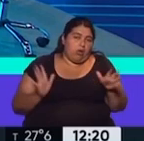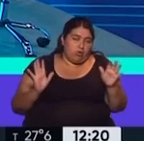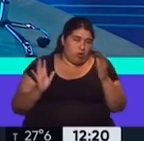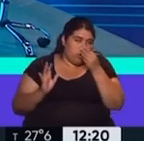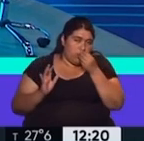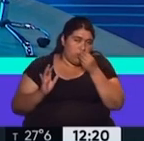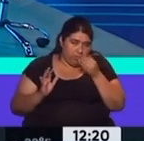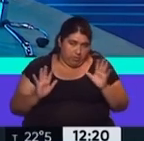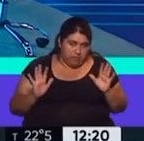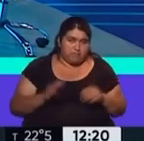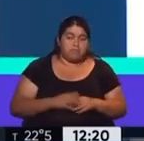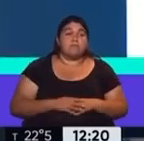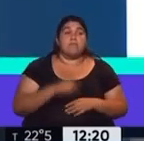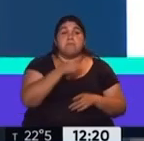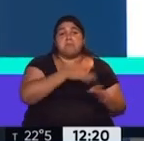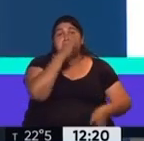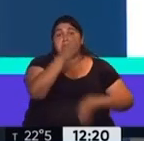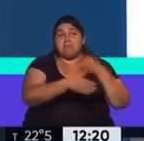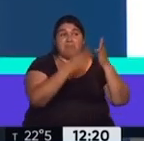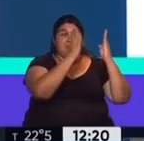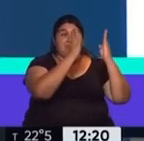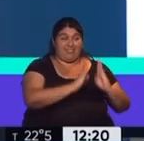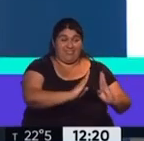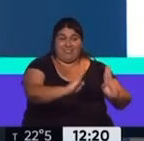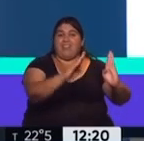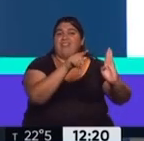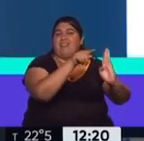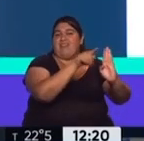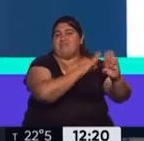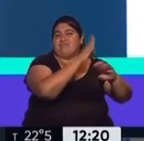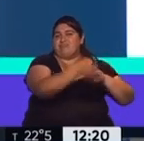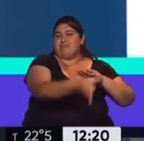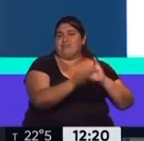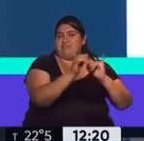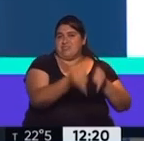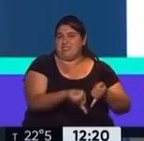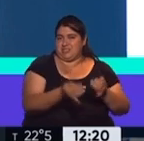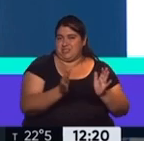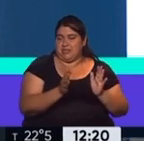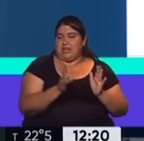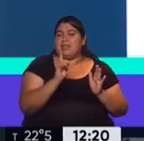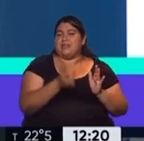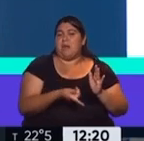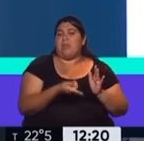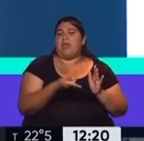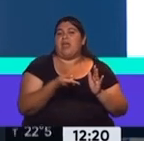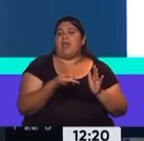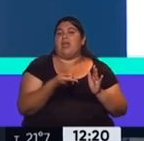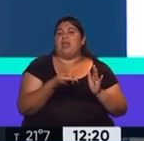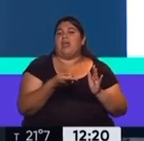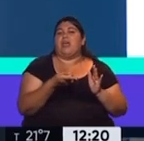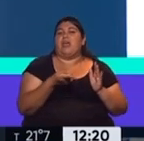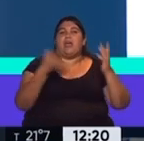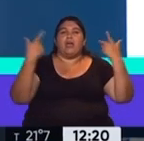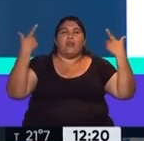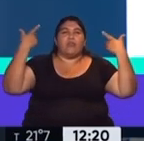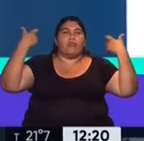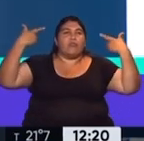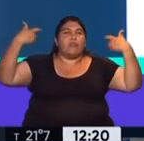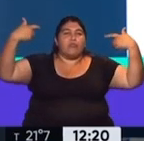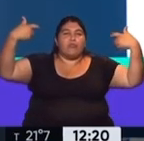enfermedad mientras transita por ese túnel el túnel también es éste elimina un líquido